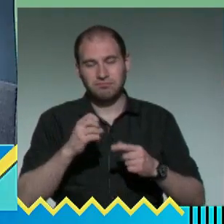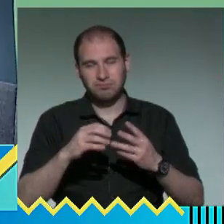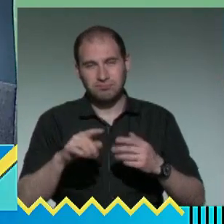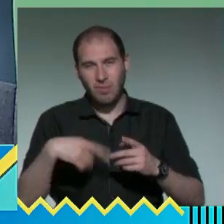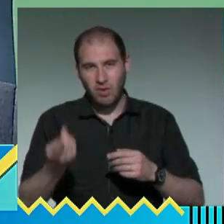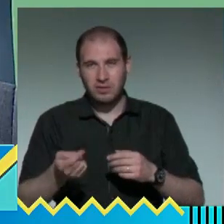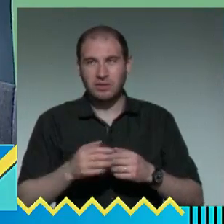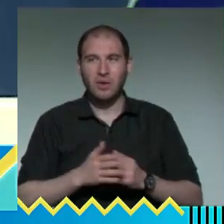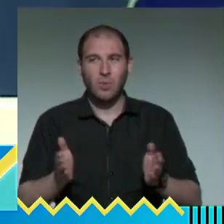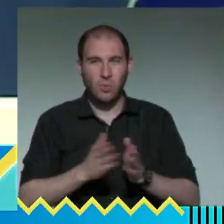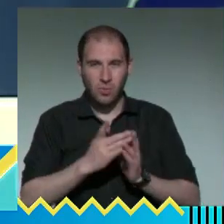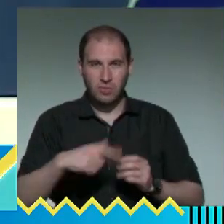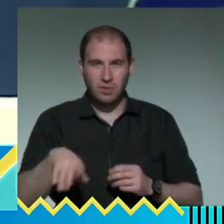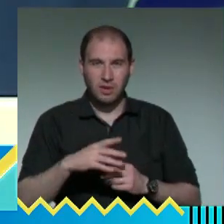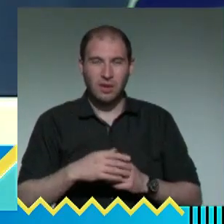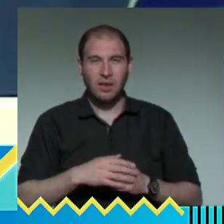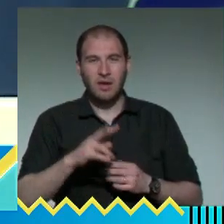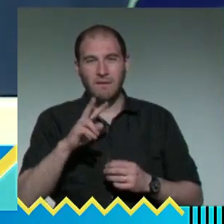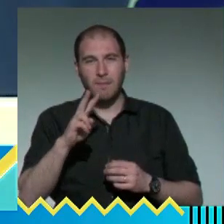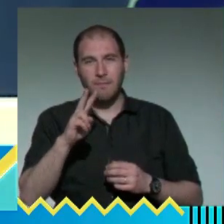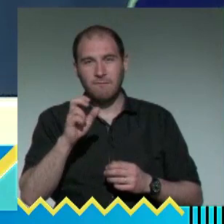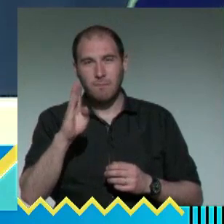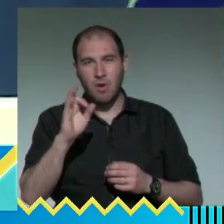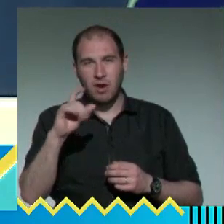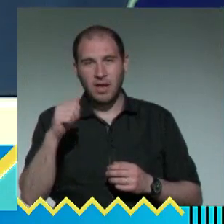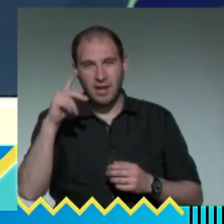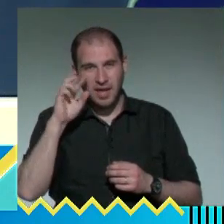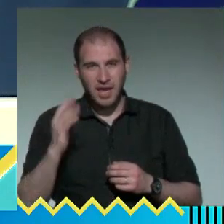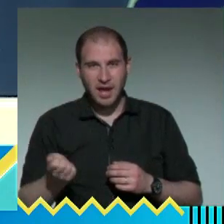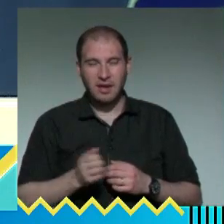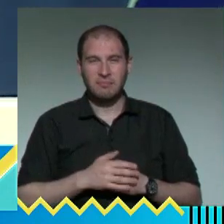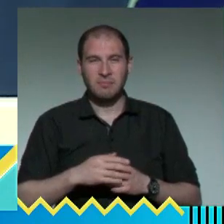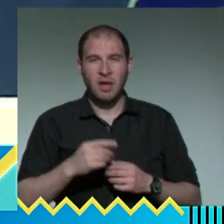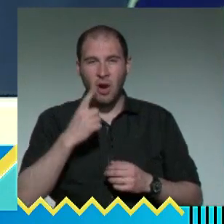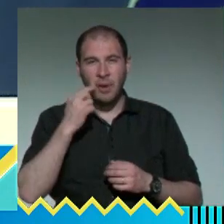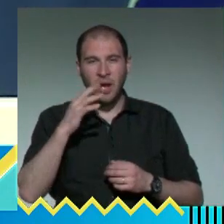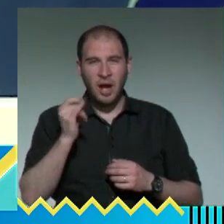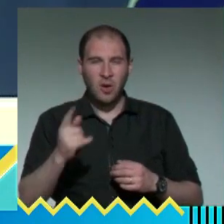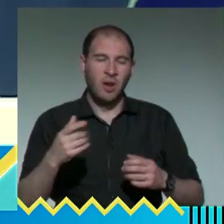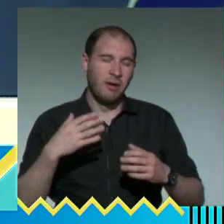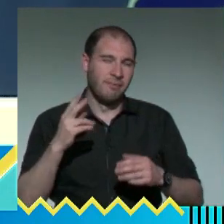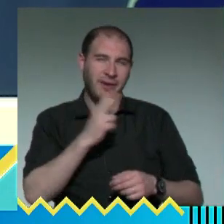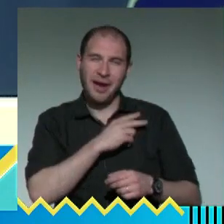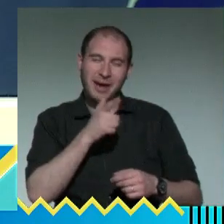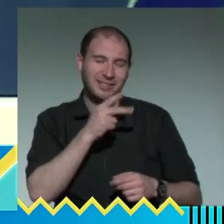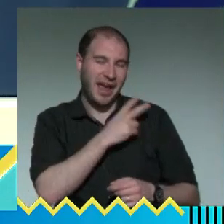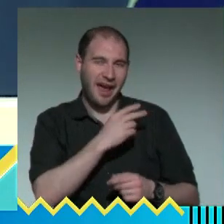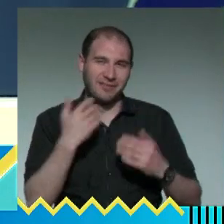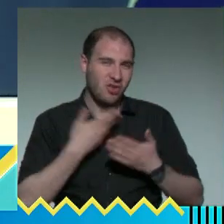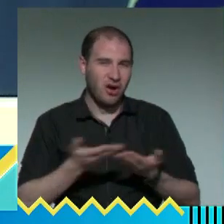estuve tocando con ellos, Boca Negra. Bueno. Primero, sí, Raúl Aguilera, es el papá de todos nosotros.